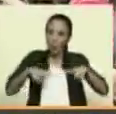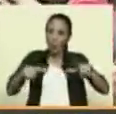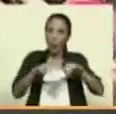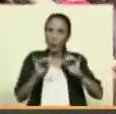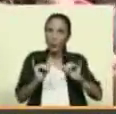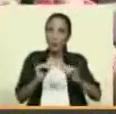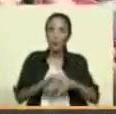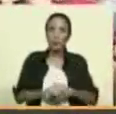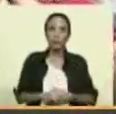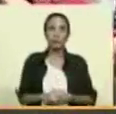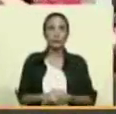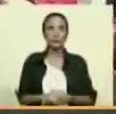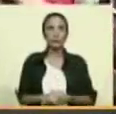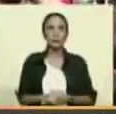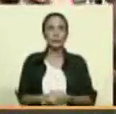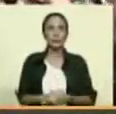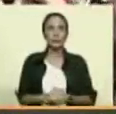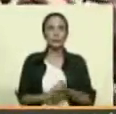Argeni,